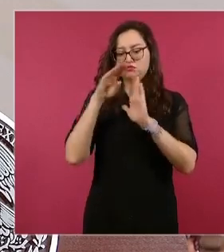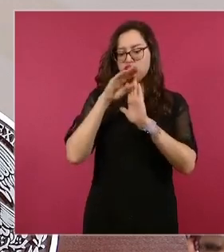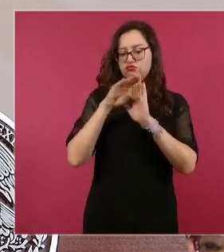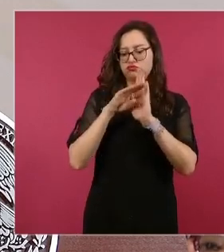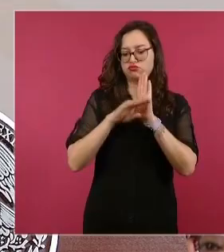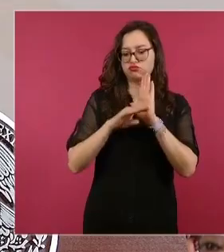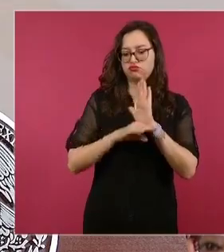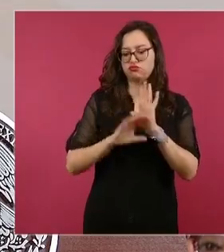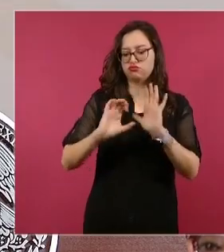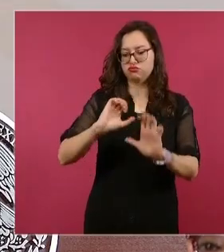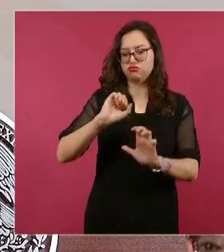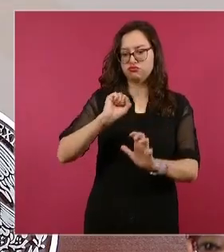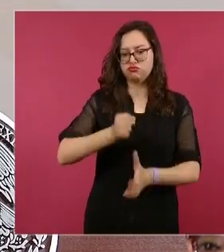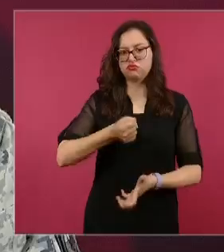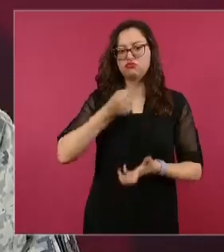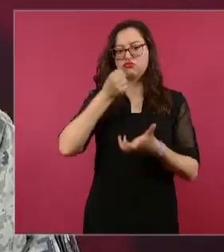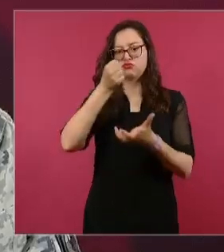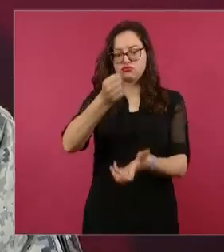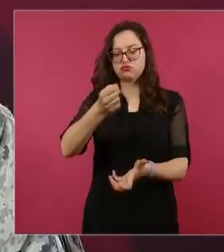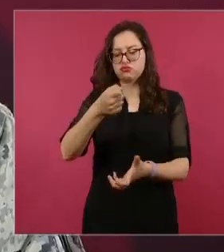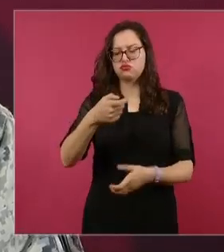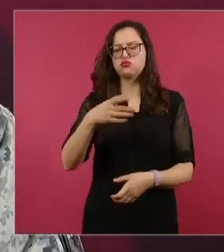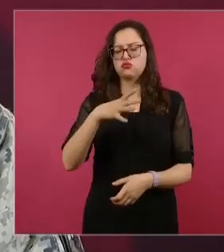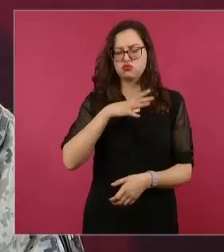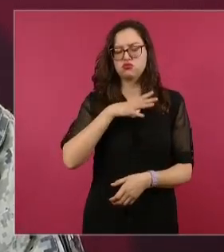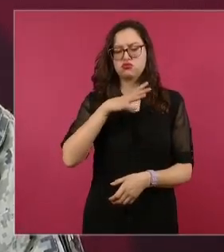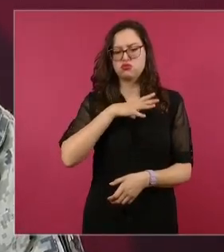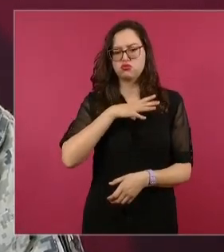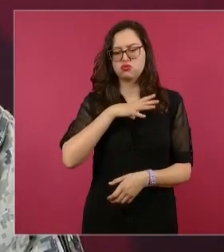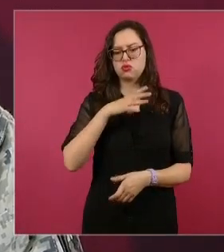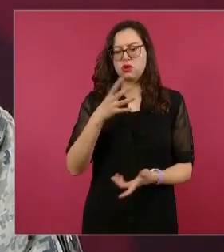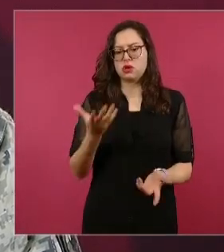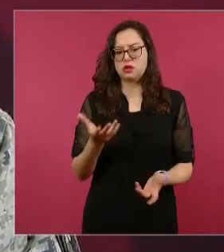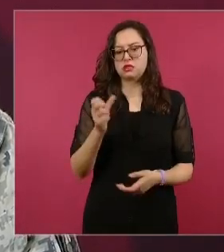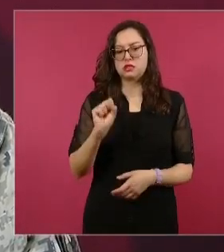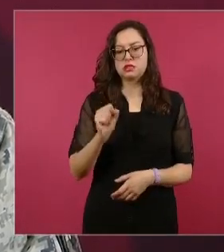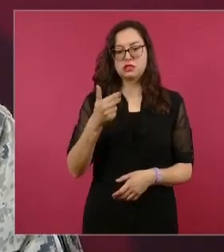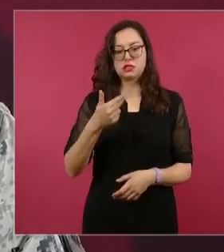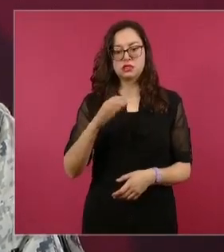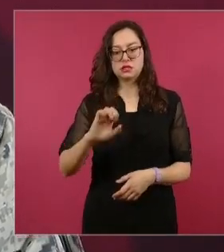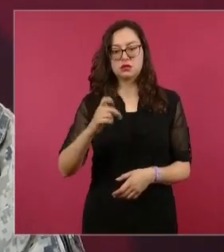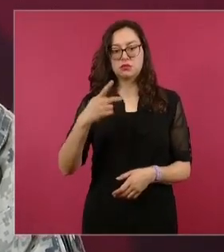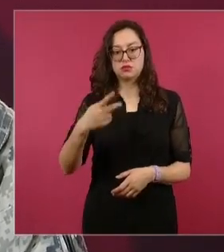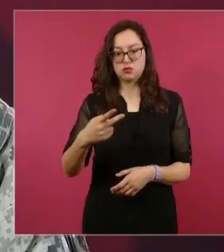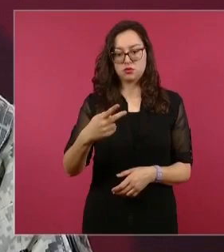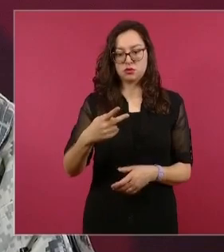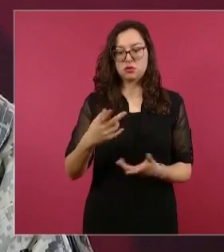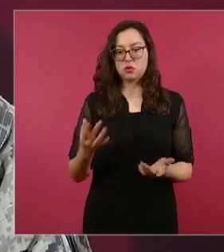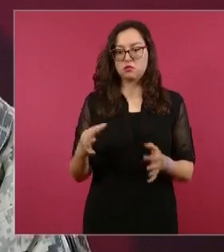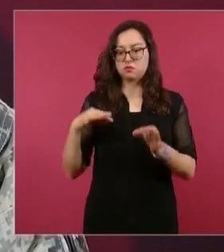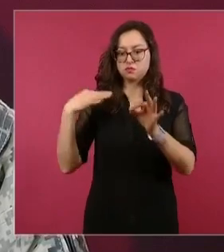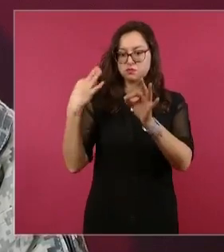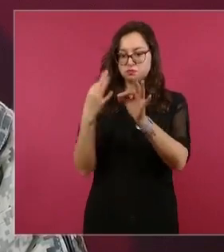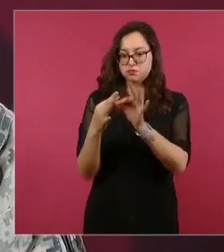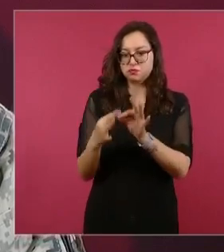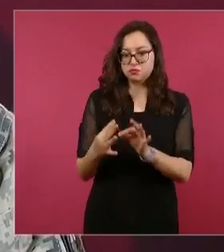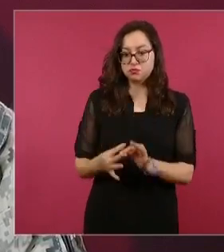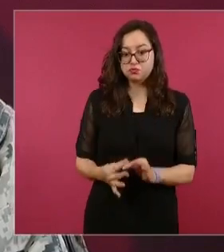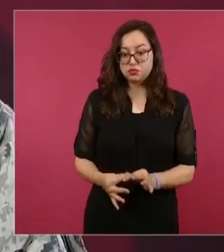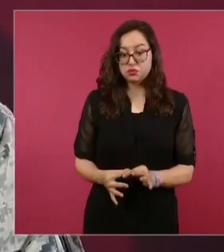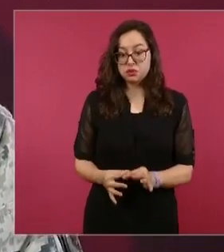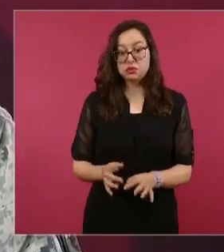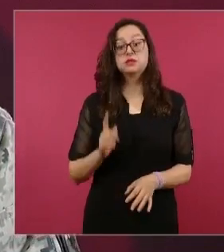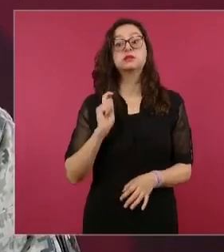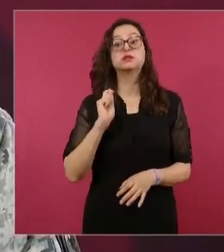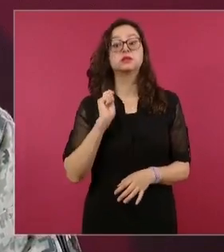ley con recursos presupuestales autorizados por la Secretaría de Hacienda y Crédito Público, por lo cual se tiene la